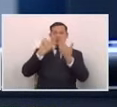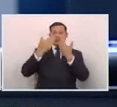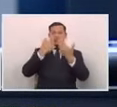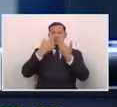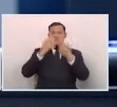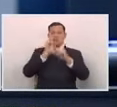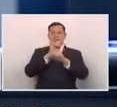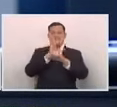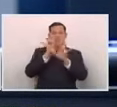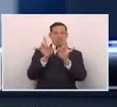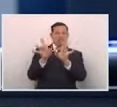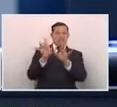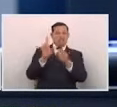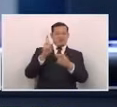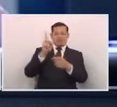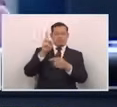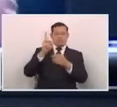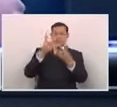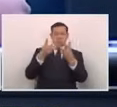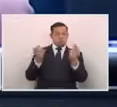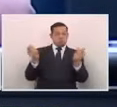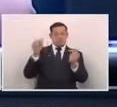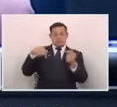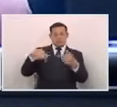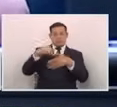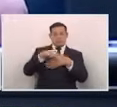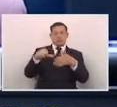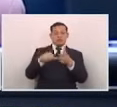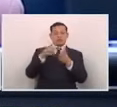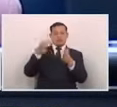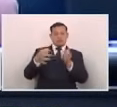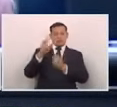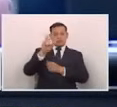mencionan si tampoco resuelven? Y esta Asamblea Legislativa